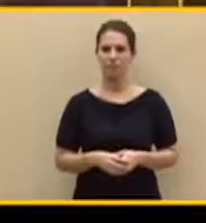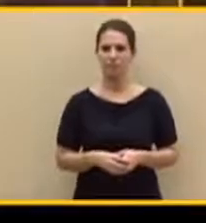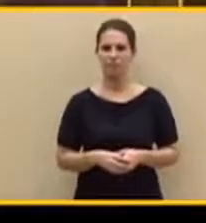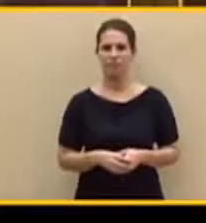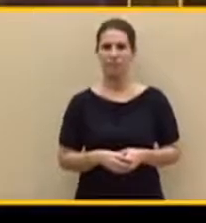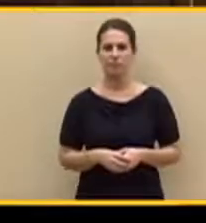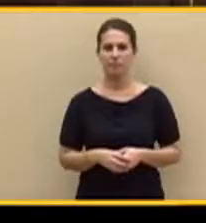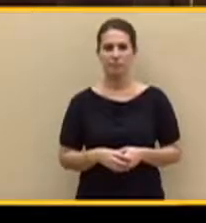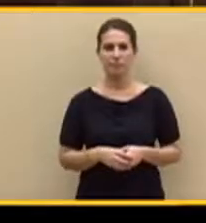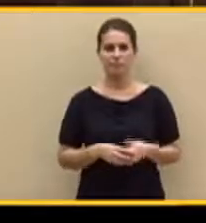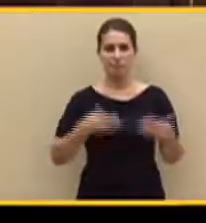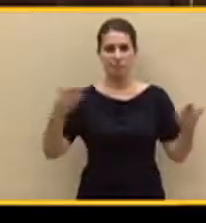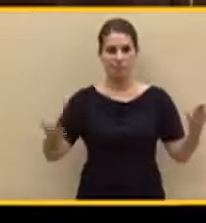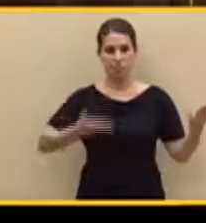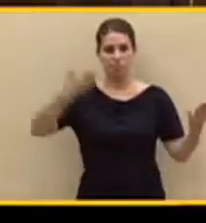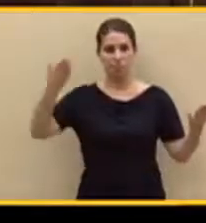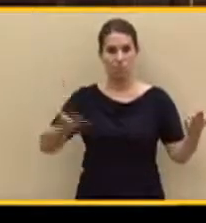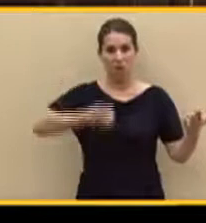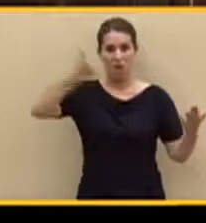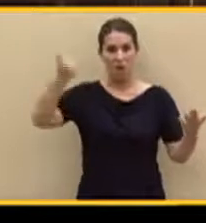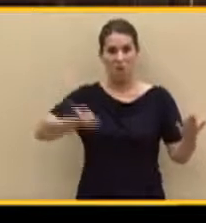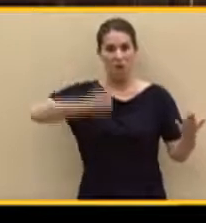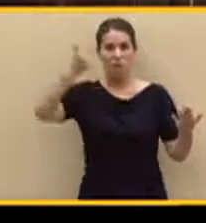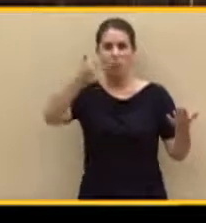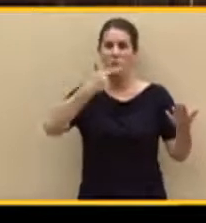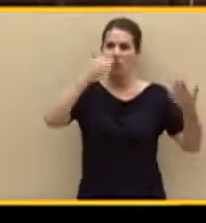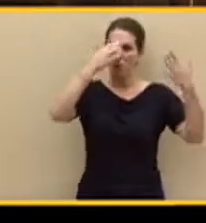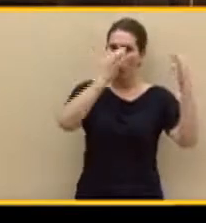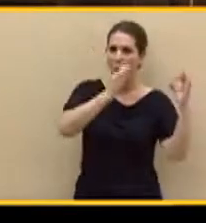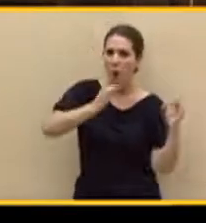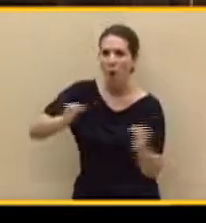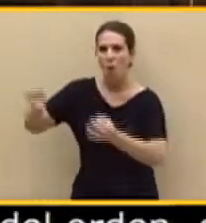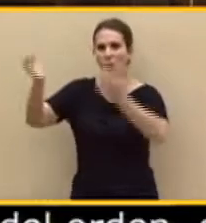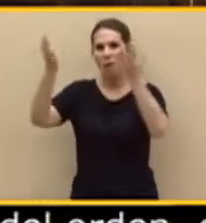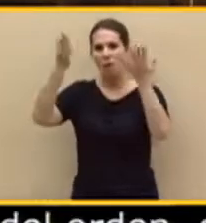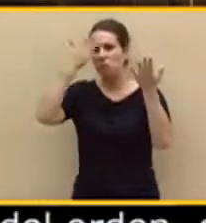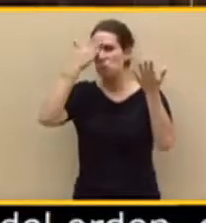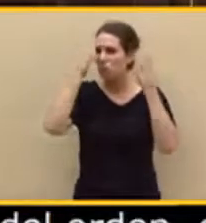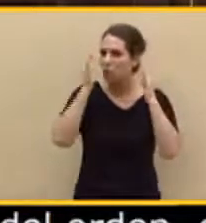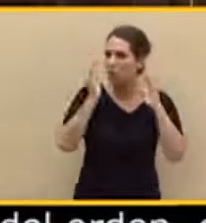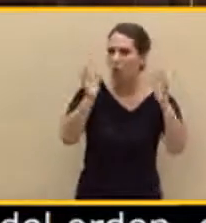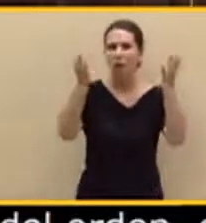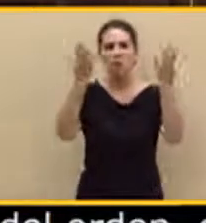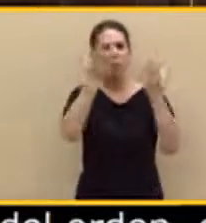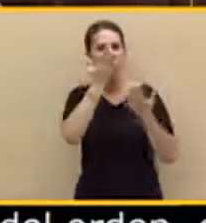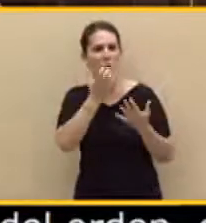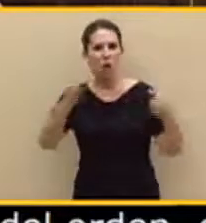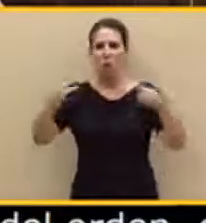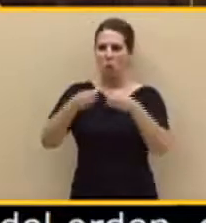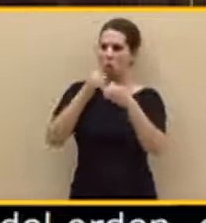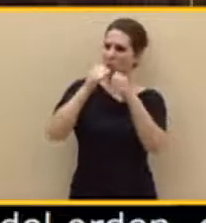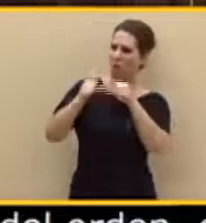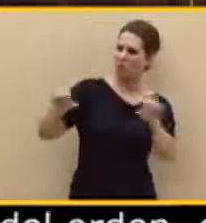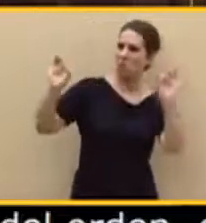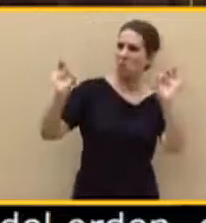suma y sigue. Ustedes dicen que son el partido del orden, de lo sensato, de lo serio, pero acabamos de ver cómo han abierto un difícil conflicto